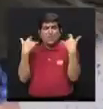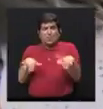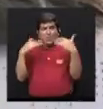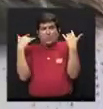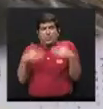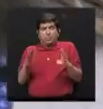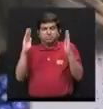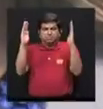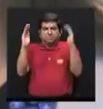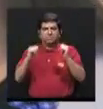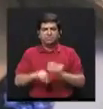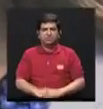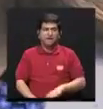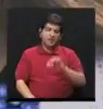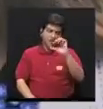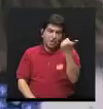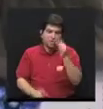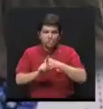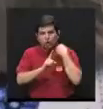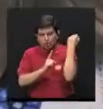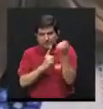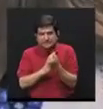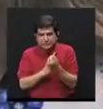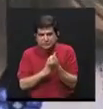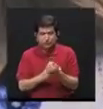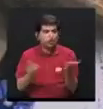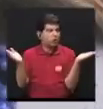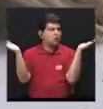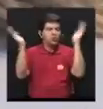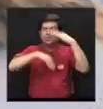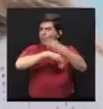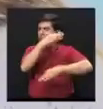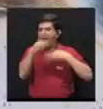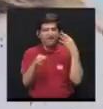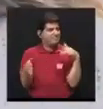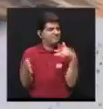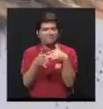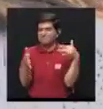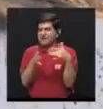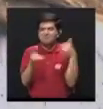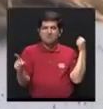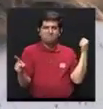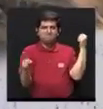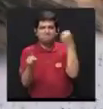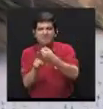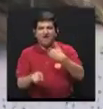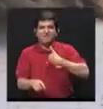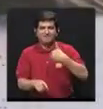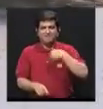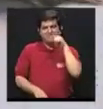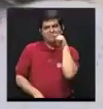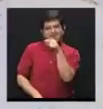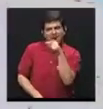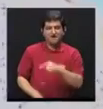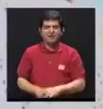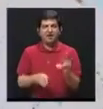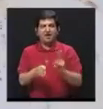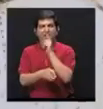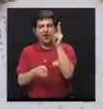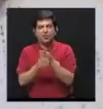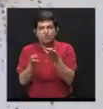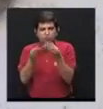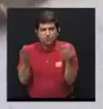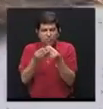digamos, esa es otra cosa. No hay ningún tipo de estudio sobre los impactos que puede tener el consumo de productos de la